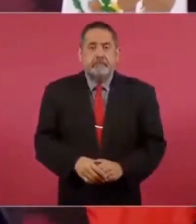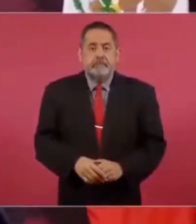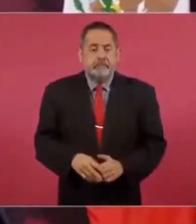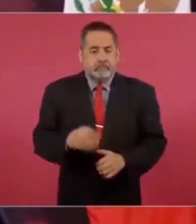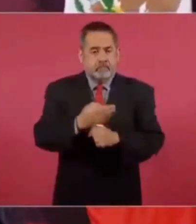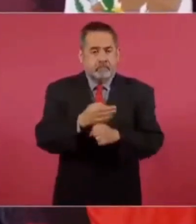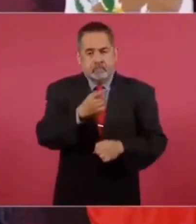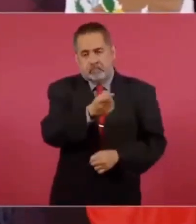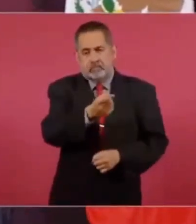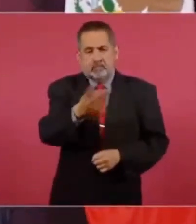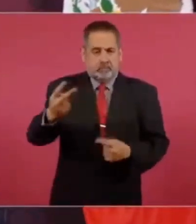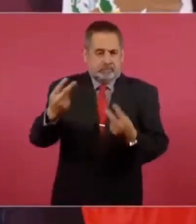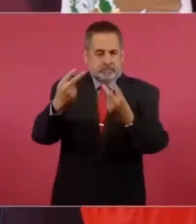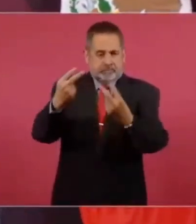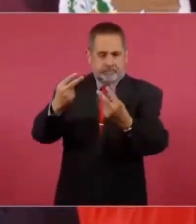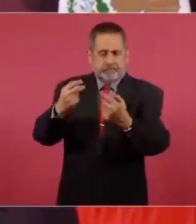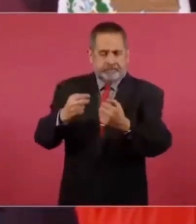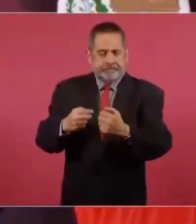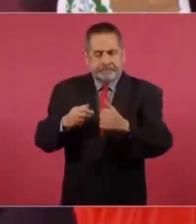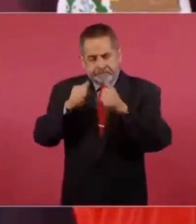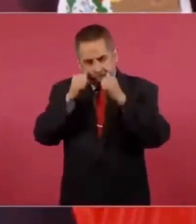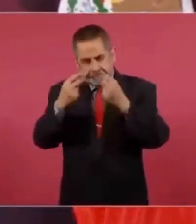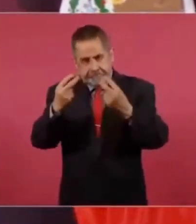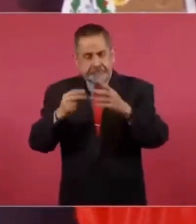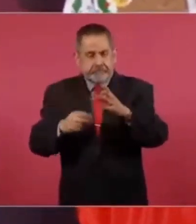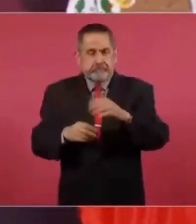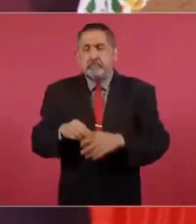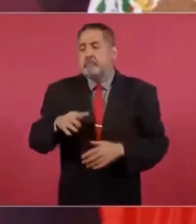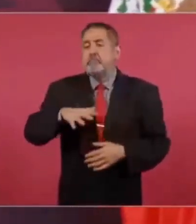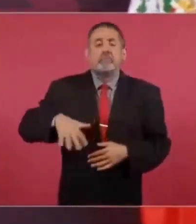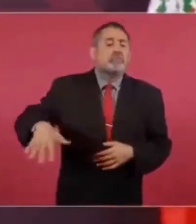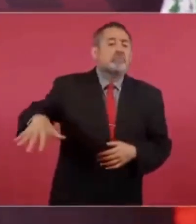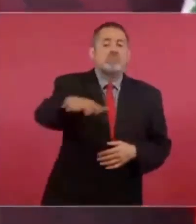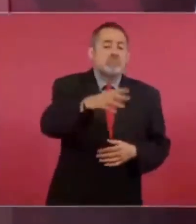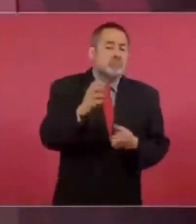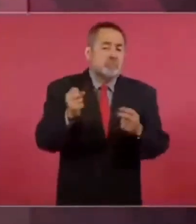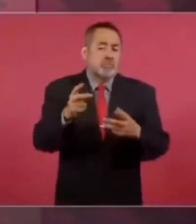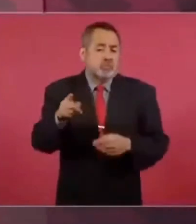viendo, los que nos están escuchando, no sabían